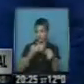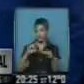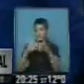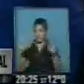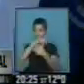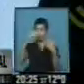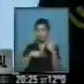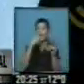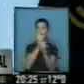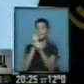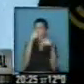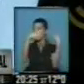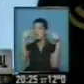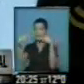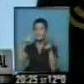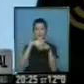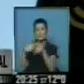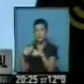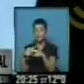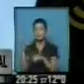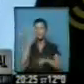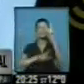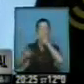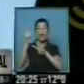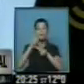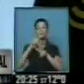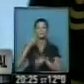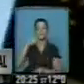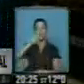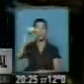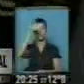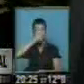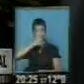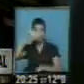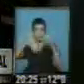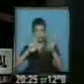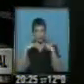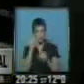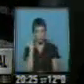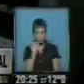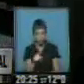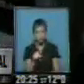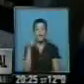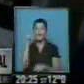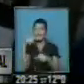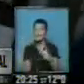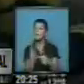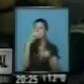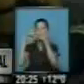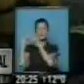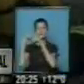distintas actividades, buscando el voto indeciso en los comicios del domingo, en los que por primera vez se utilizará el voto